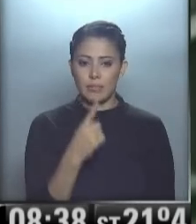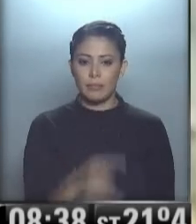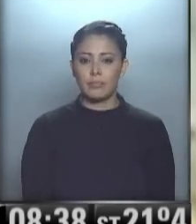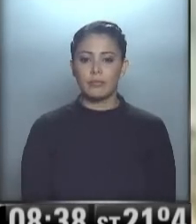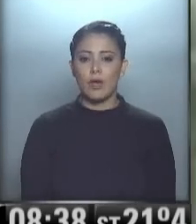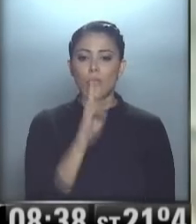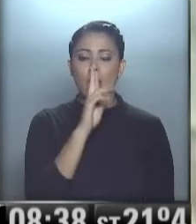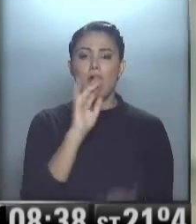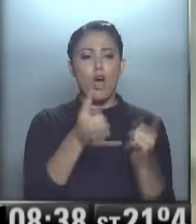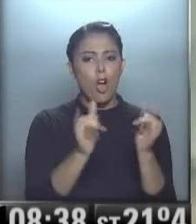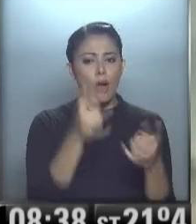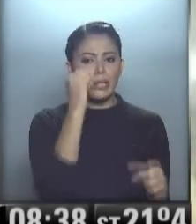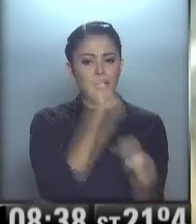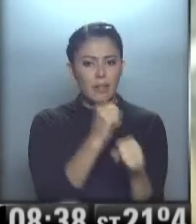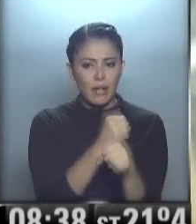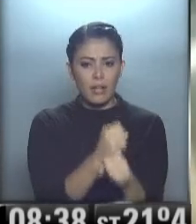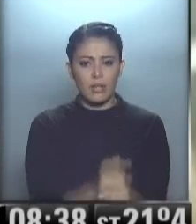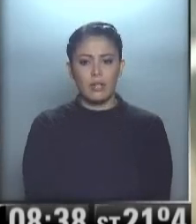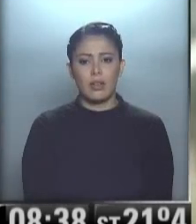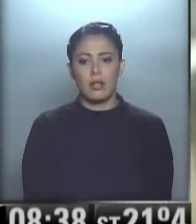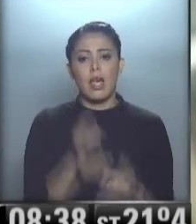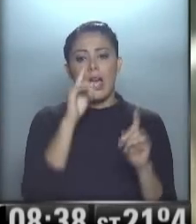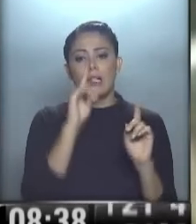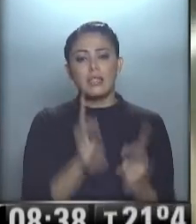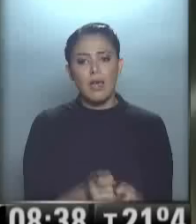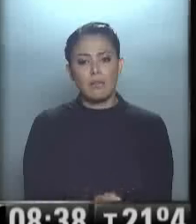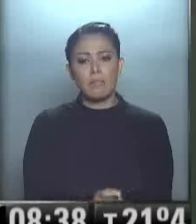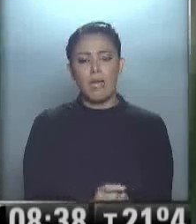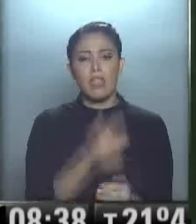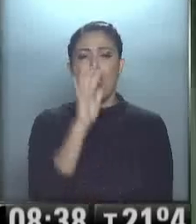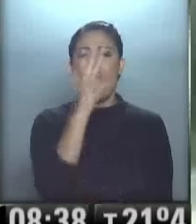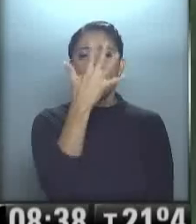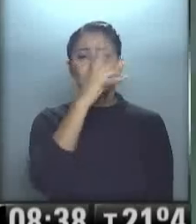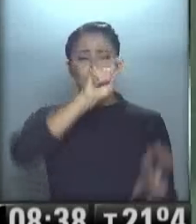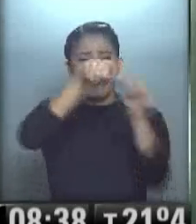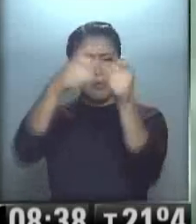joven trabajadora, también le reventaron los vidrios,